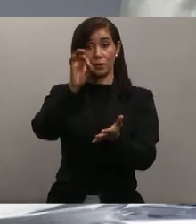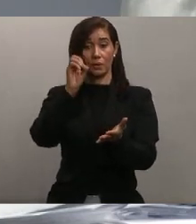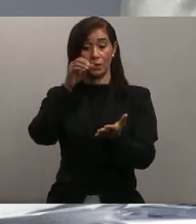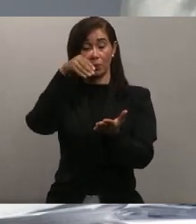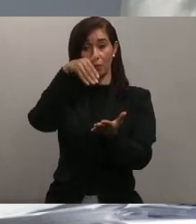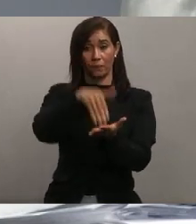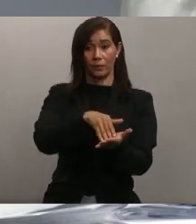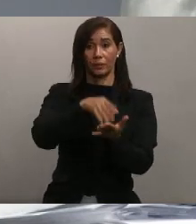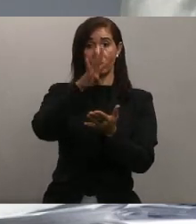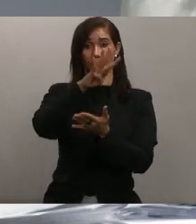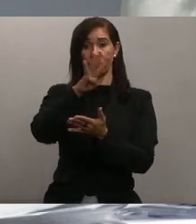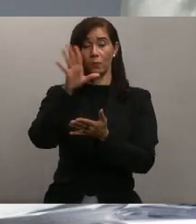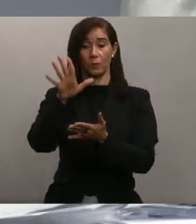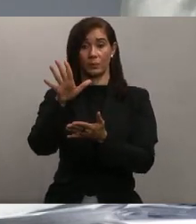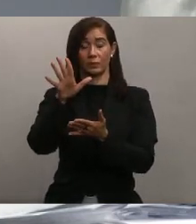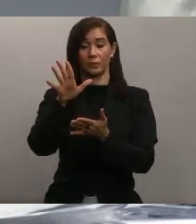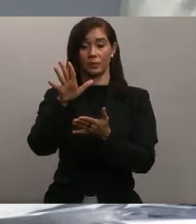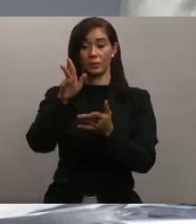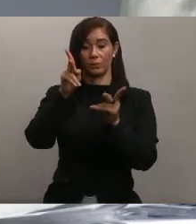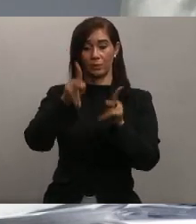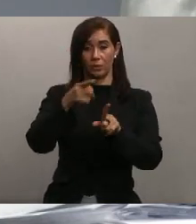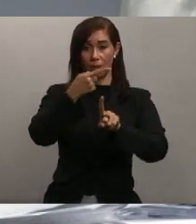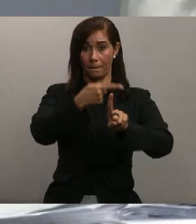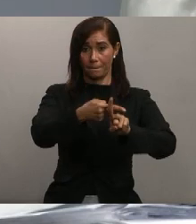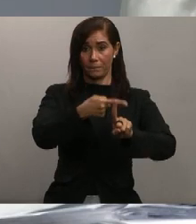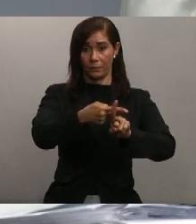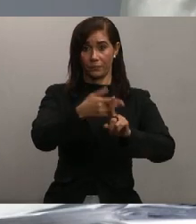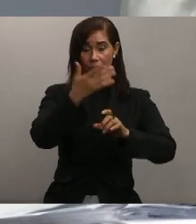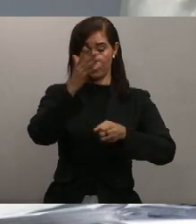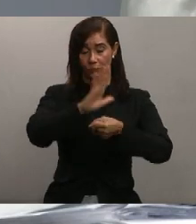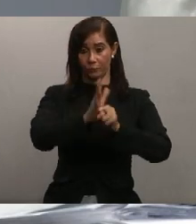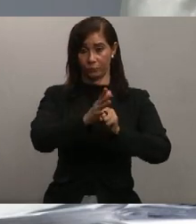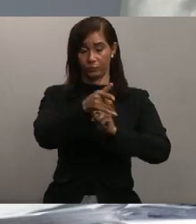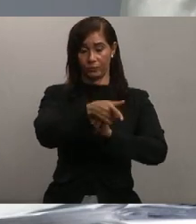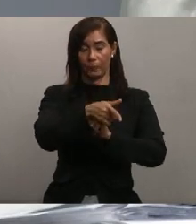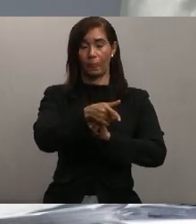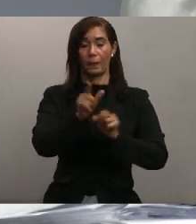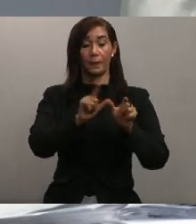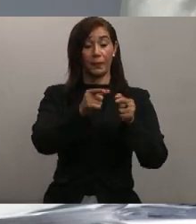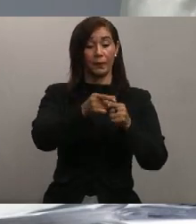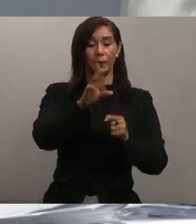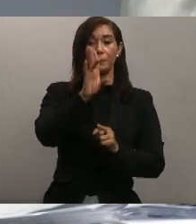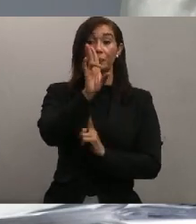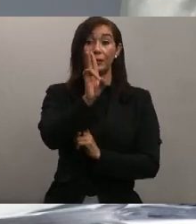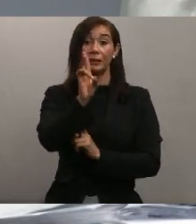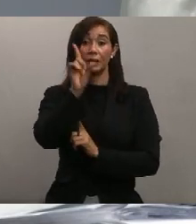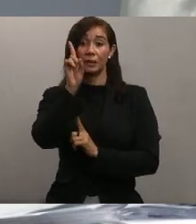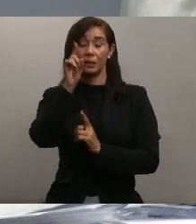3.090.445 casos confirmados. De ellos,